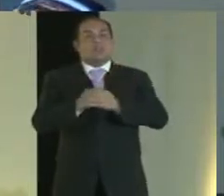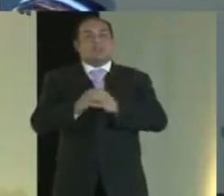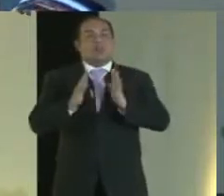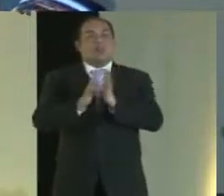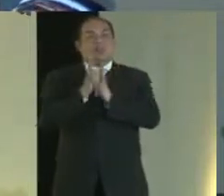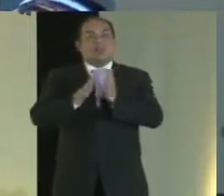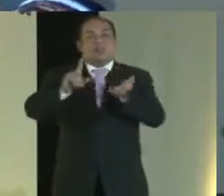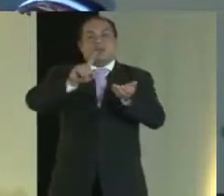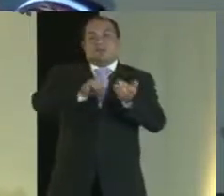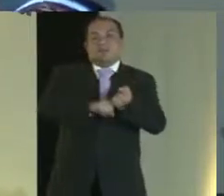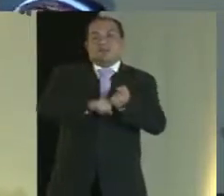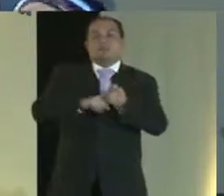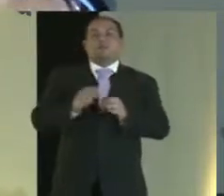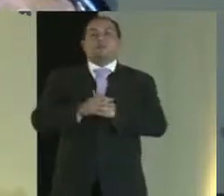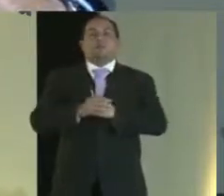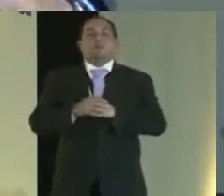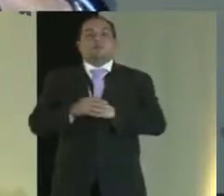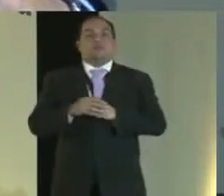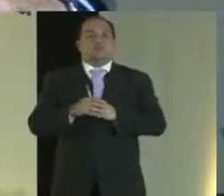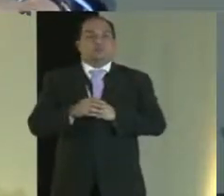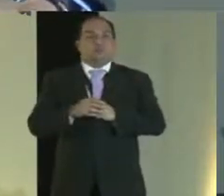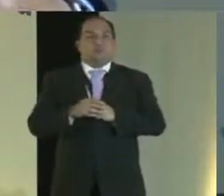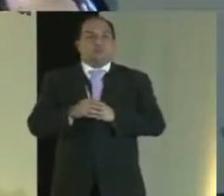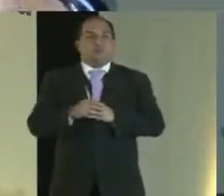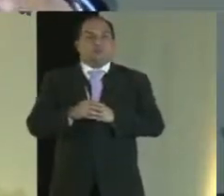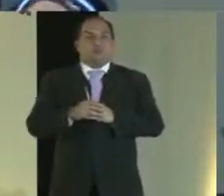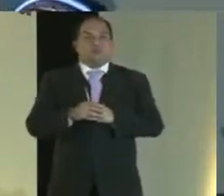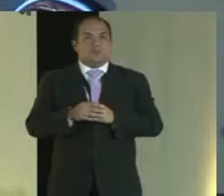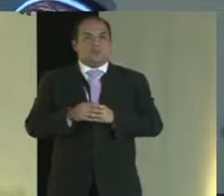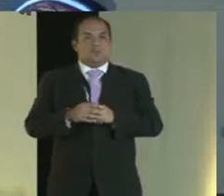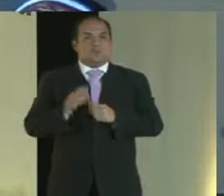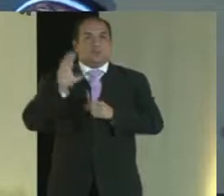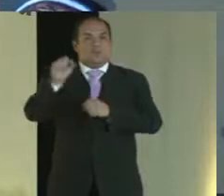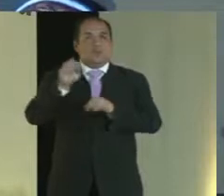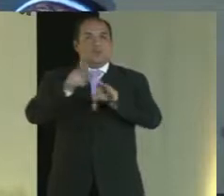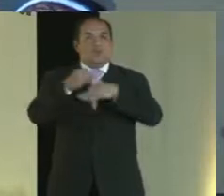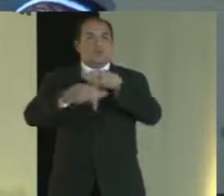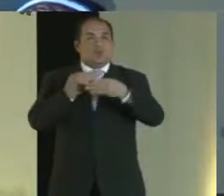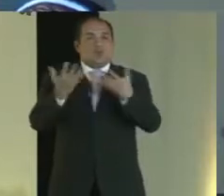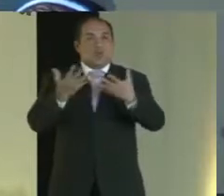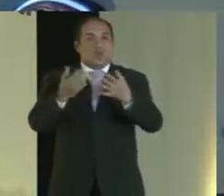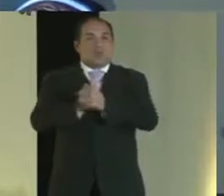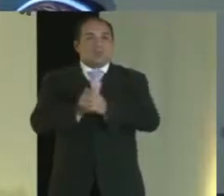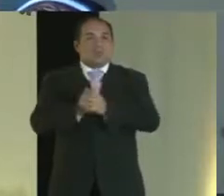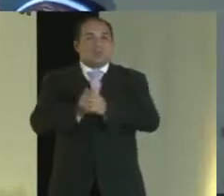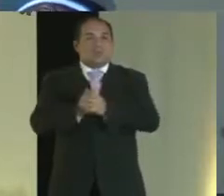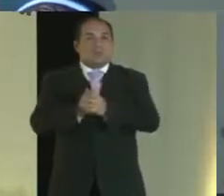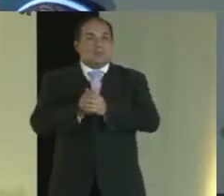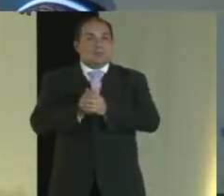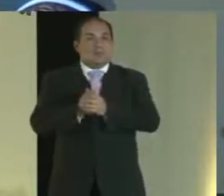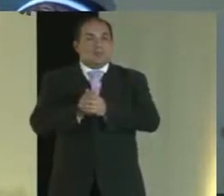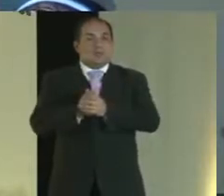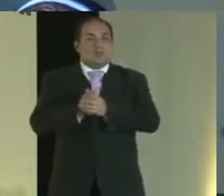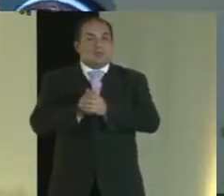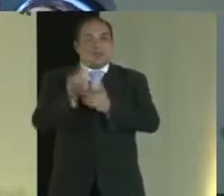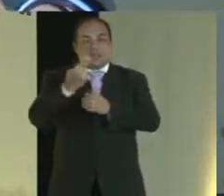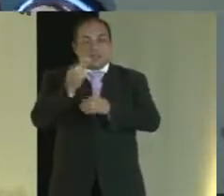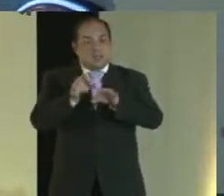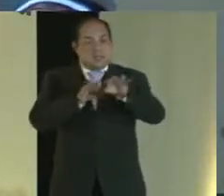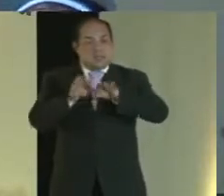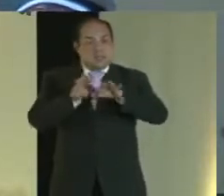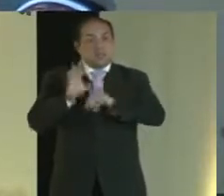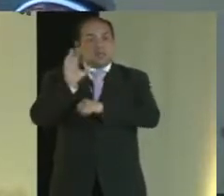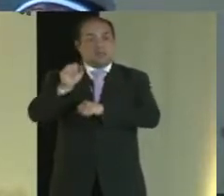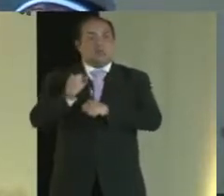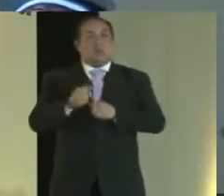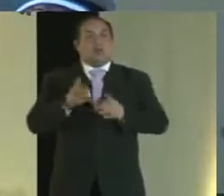en los sindicatos. Todas estas funciones que tienen que cumplir los sindicatos alienta en algunos casos o en